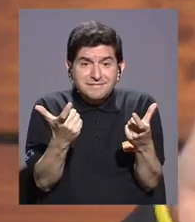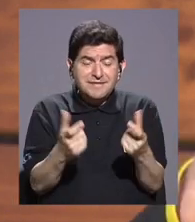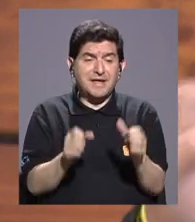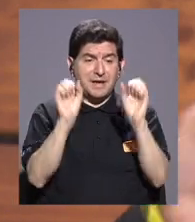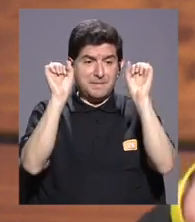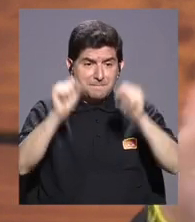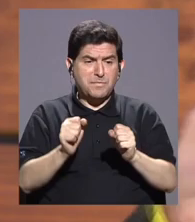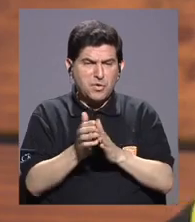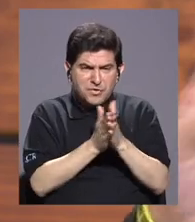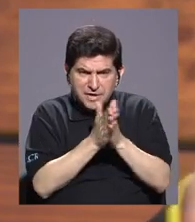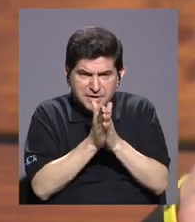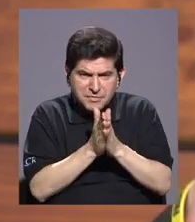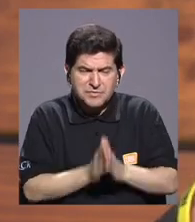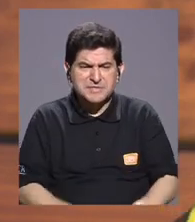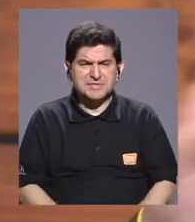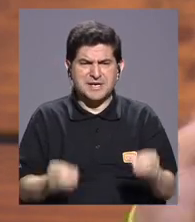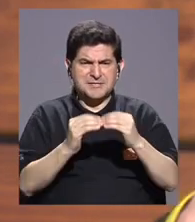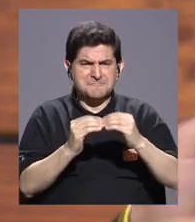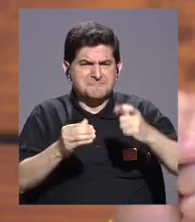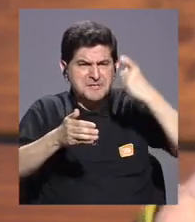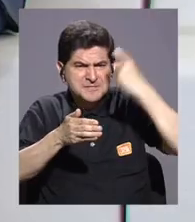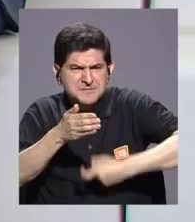se podrían socar clavijas